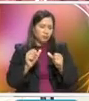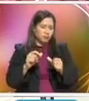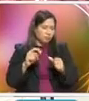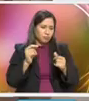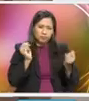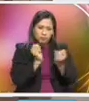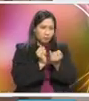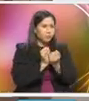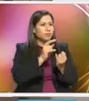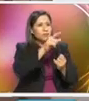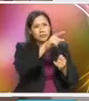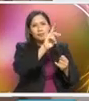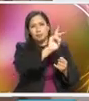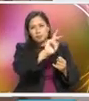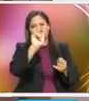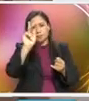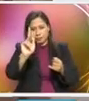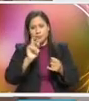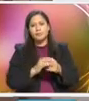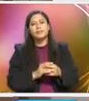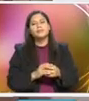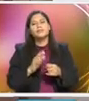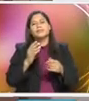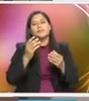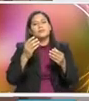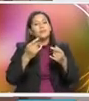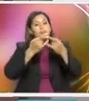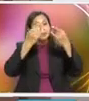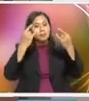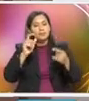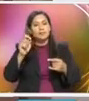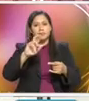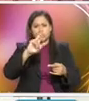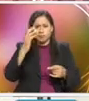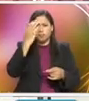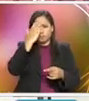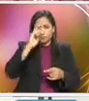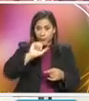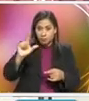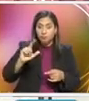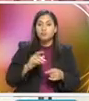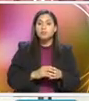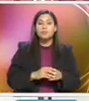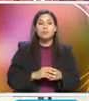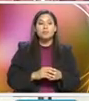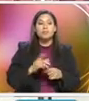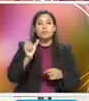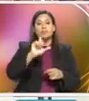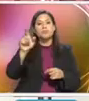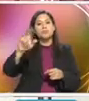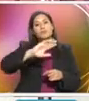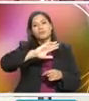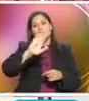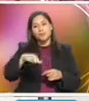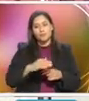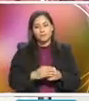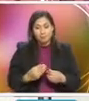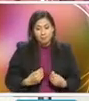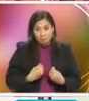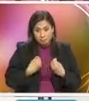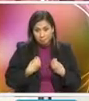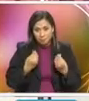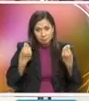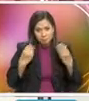grandes personalidades que tuvimos en la historia, fue reconocido hasta que él ya no estaba vivo, ¿no? Es una de las cosas